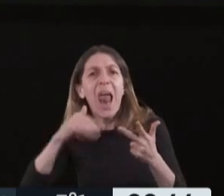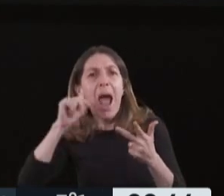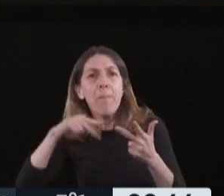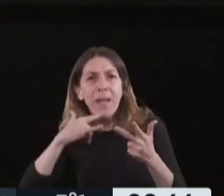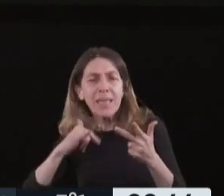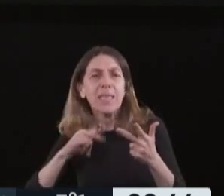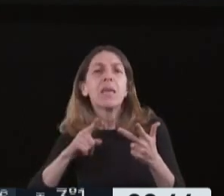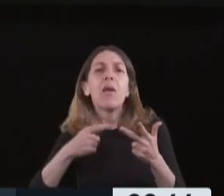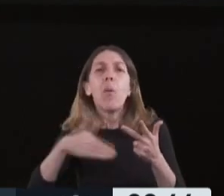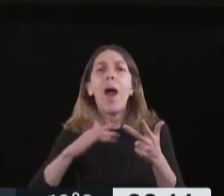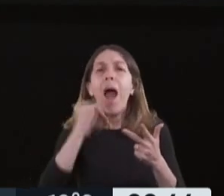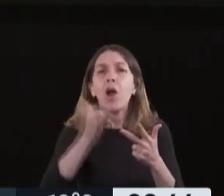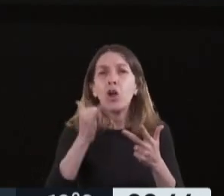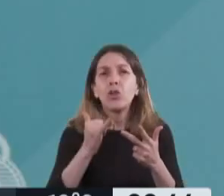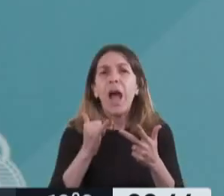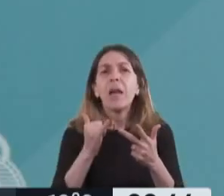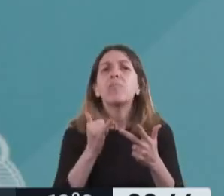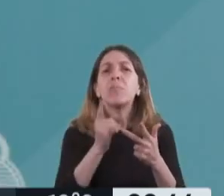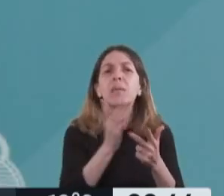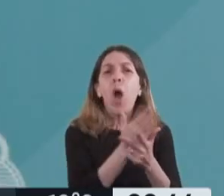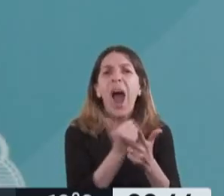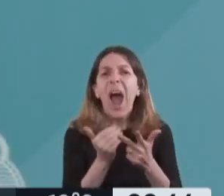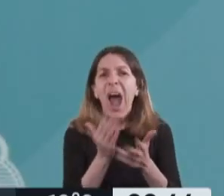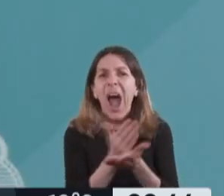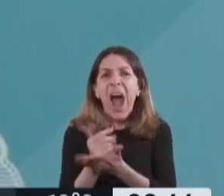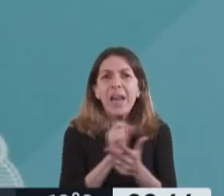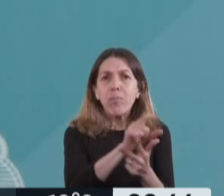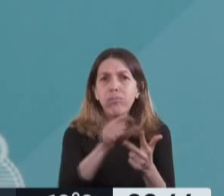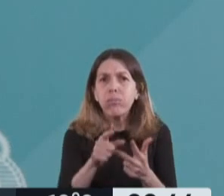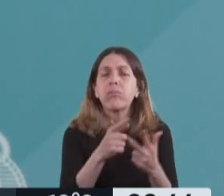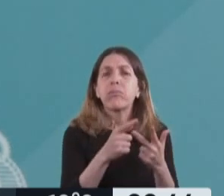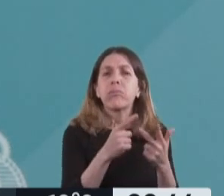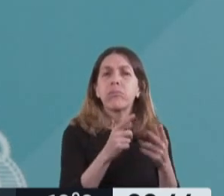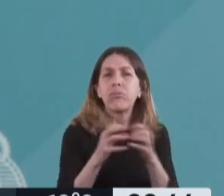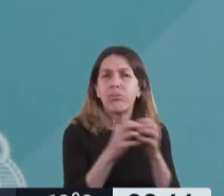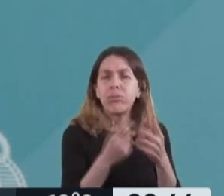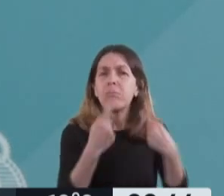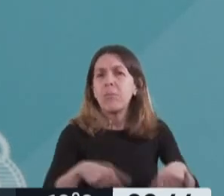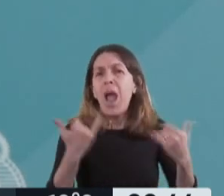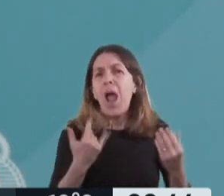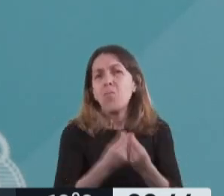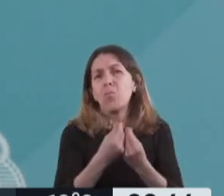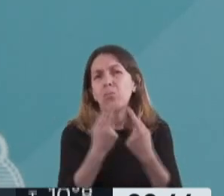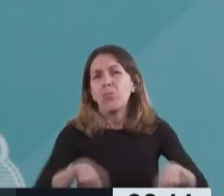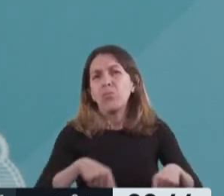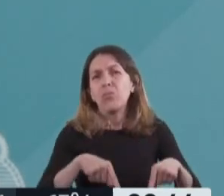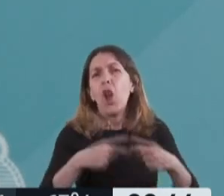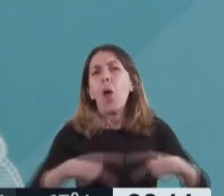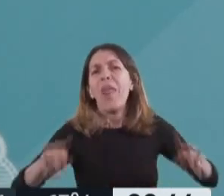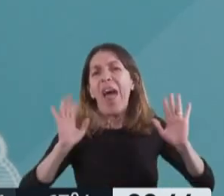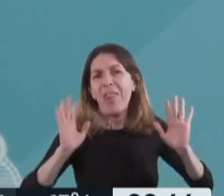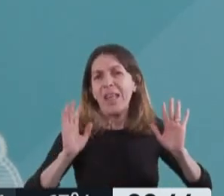que informaron de cada una de las áreas que ellos están llevando adelante y en la cual tenemos una cantidad de novedades en los últimos